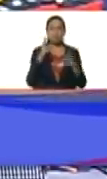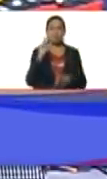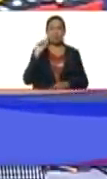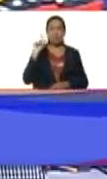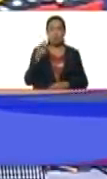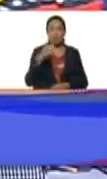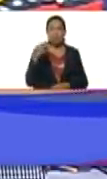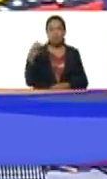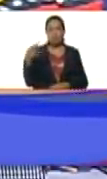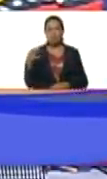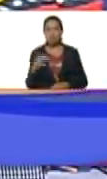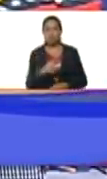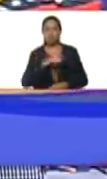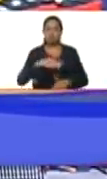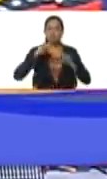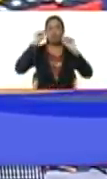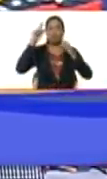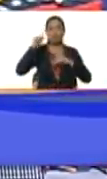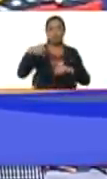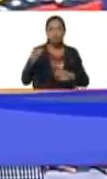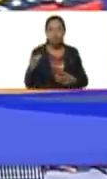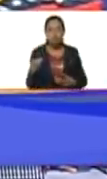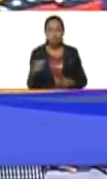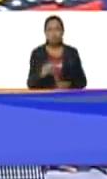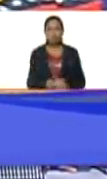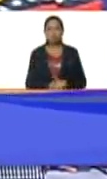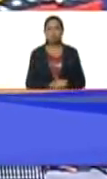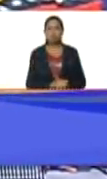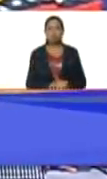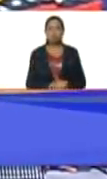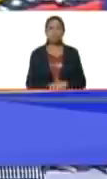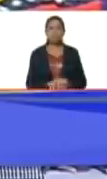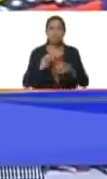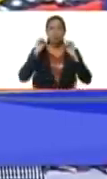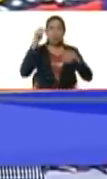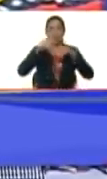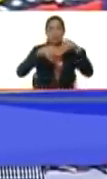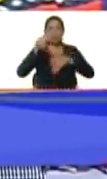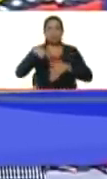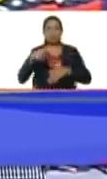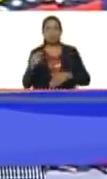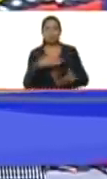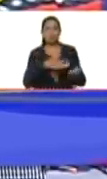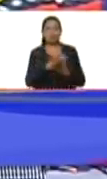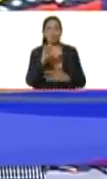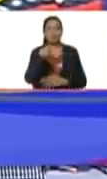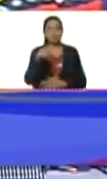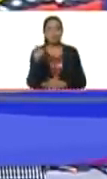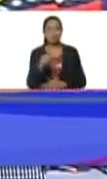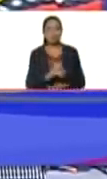Guatire vamos a ganar las elecciones. Por paliza. Bueno, me lo garantizan.